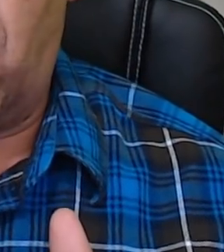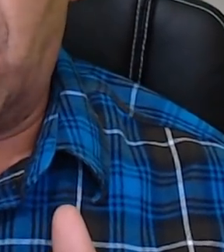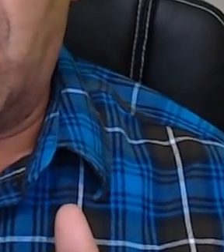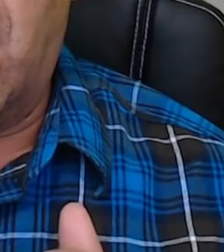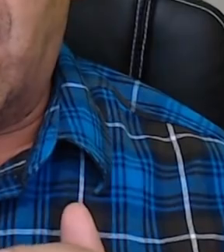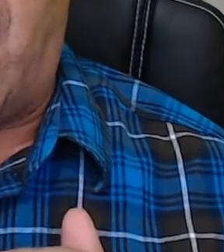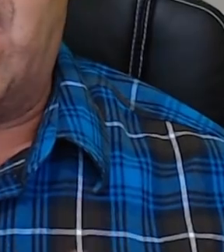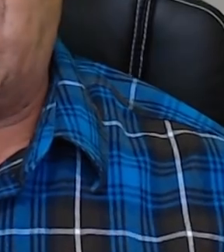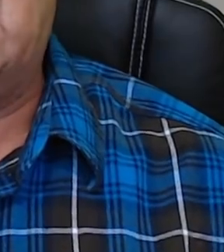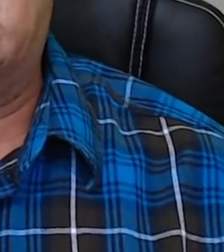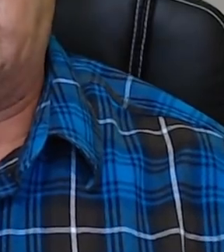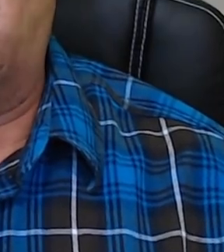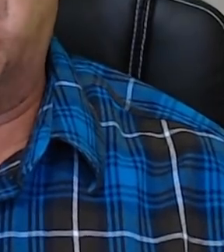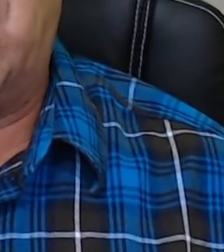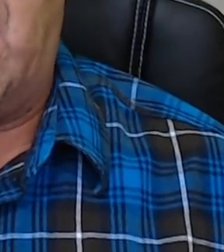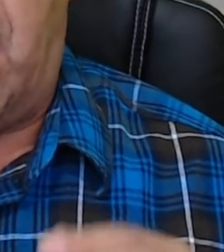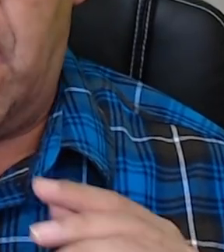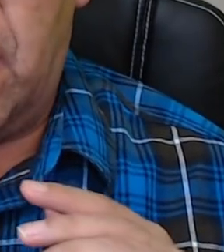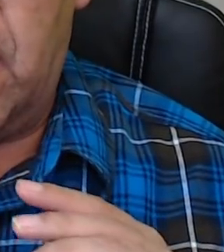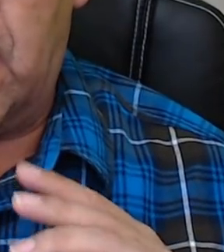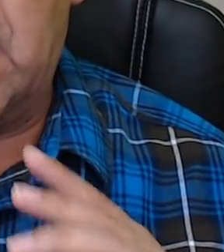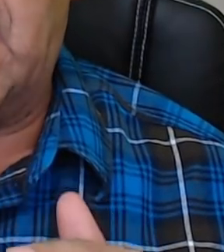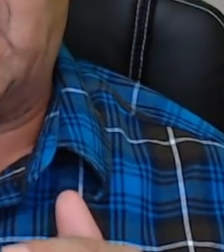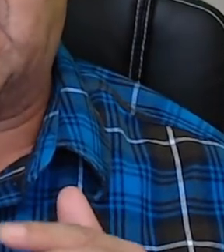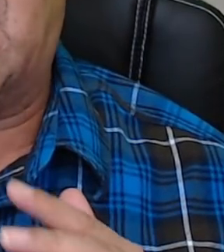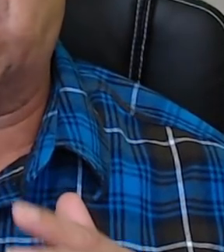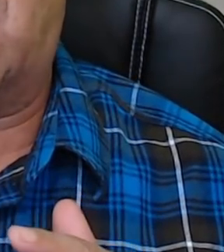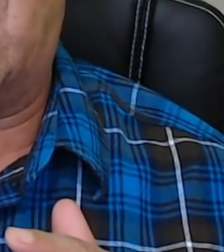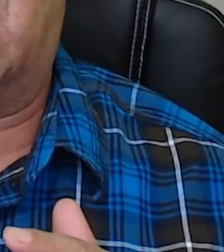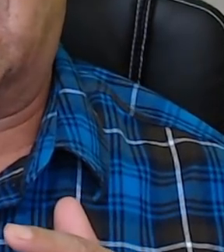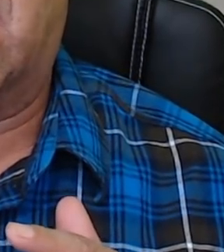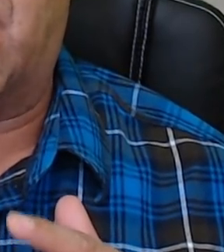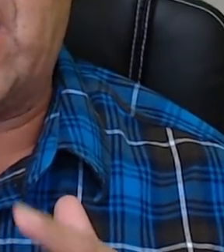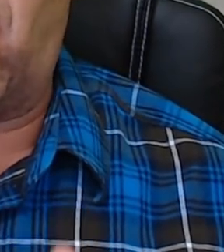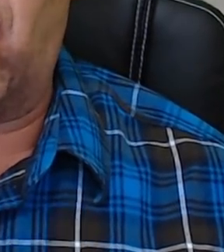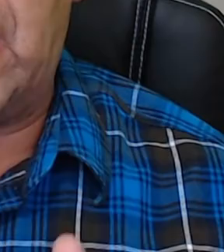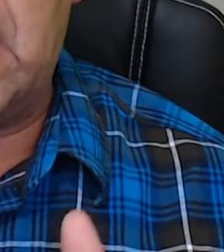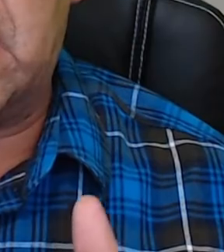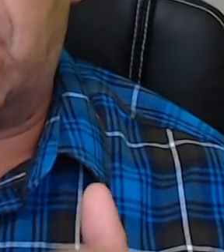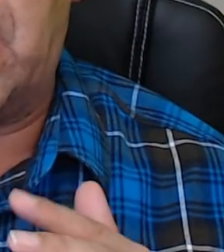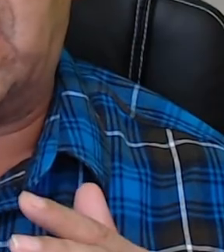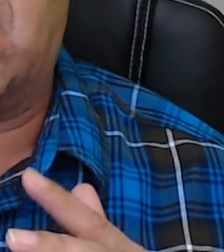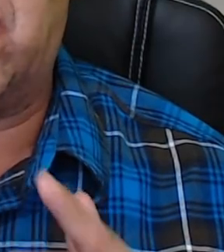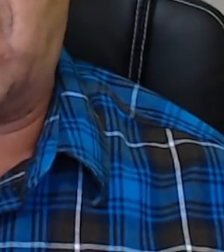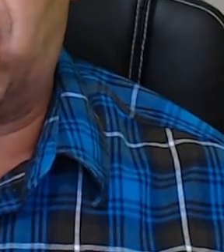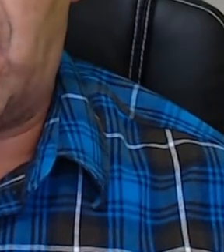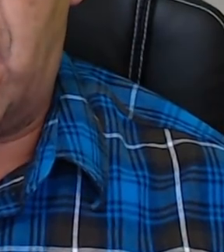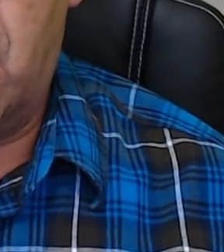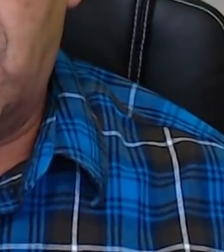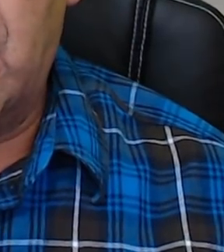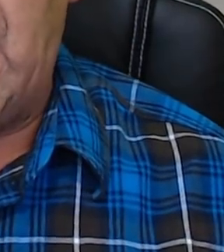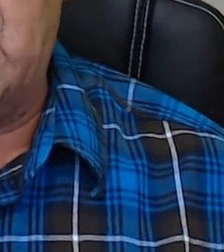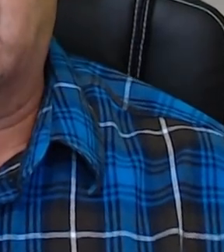callado. Además, denuncia que el dirigente nacional Marco Cortés del Partido Acción